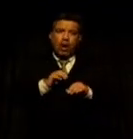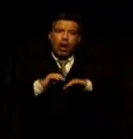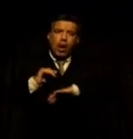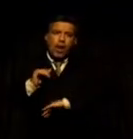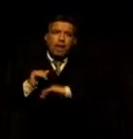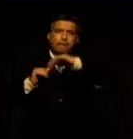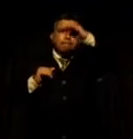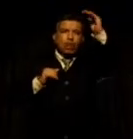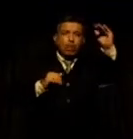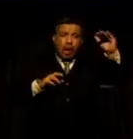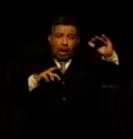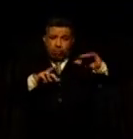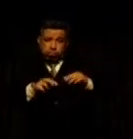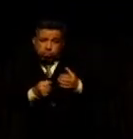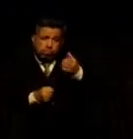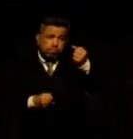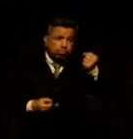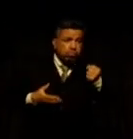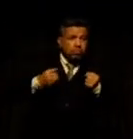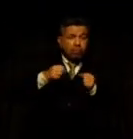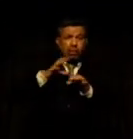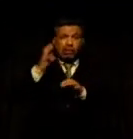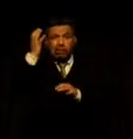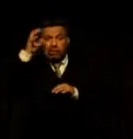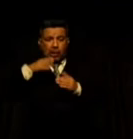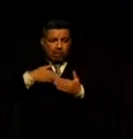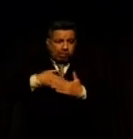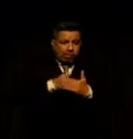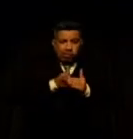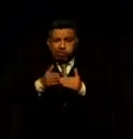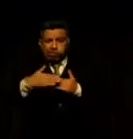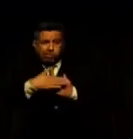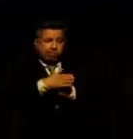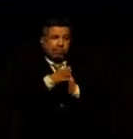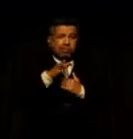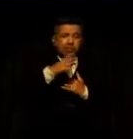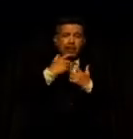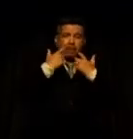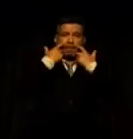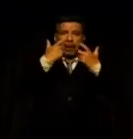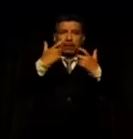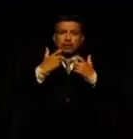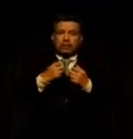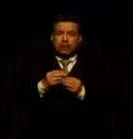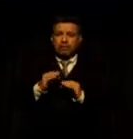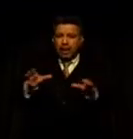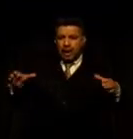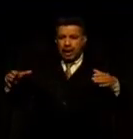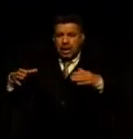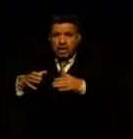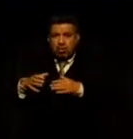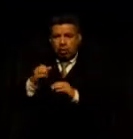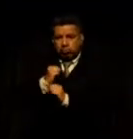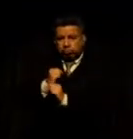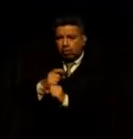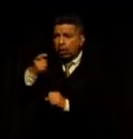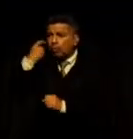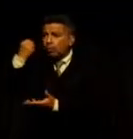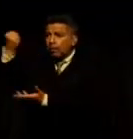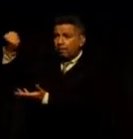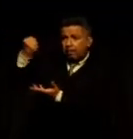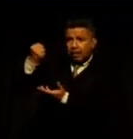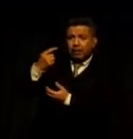una montaña enorme la cantidad de obstáculos que aparecen por todos lados son enormes reclutar a un equipo encontrar capital